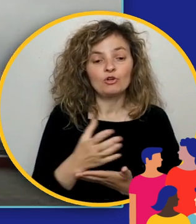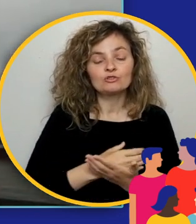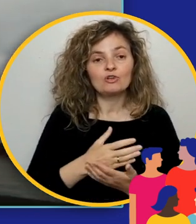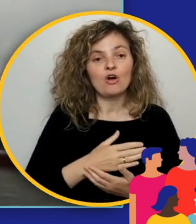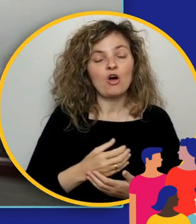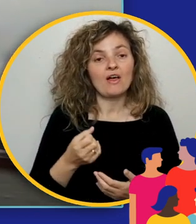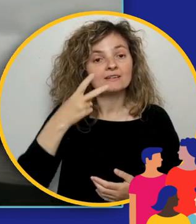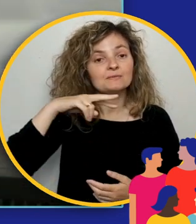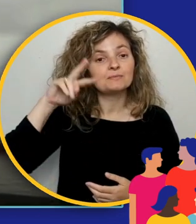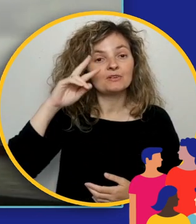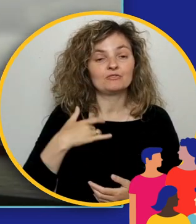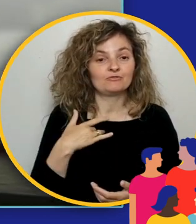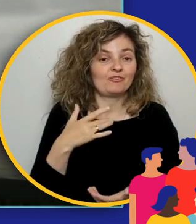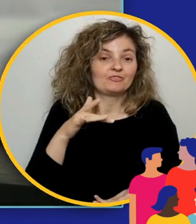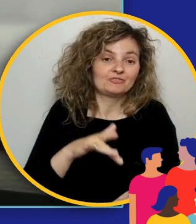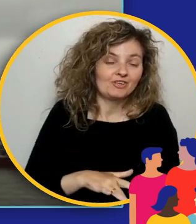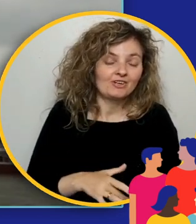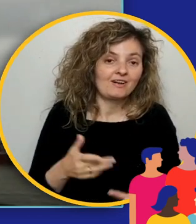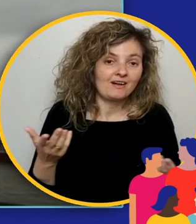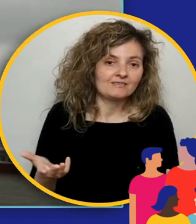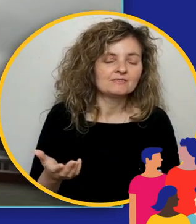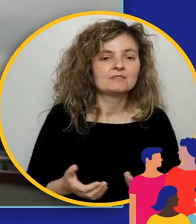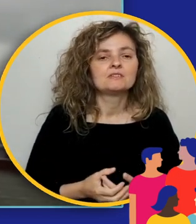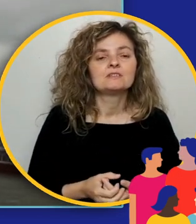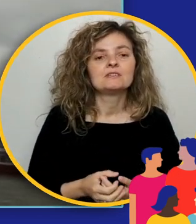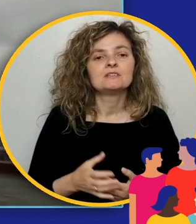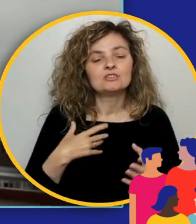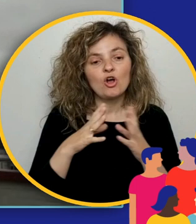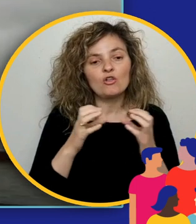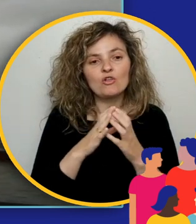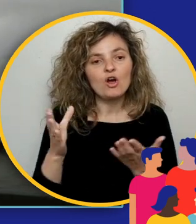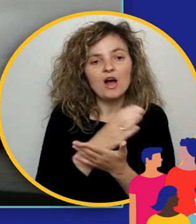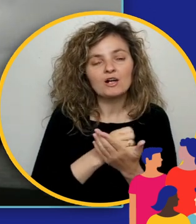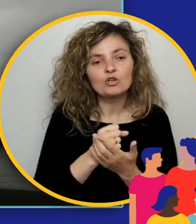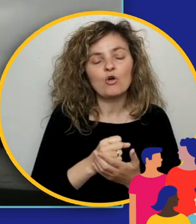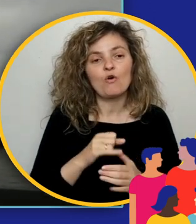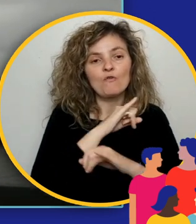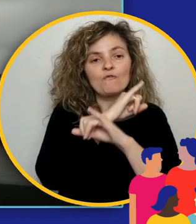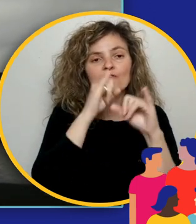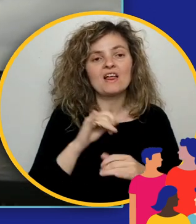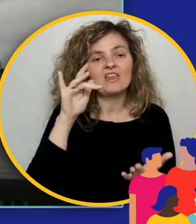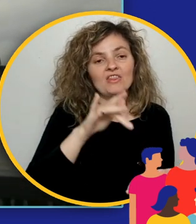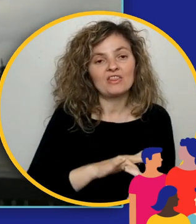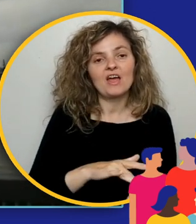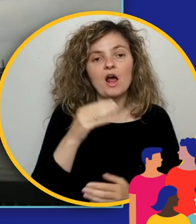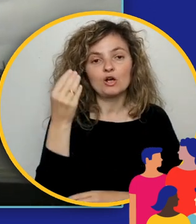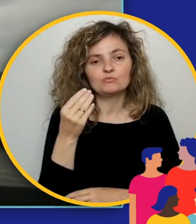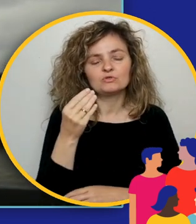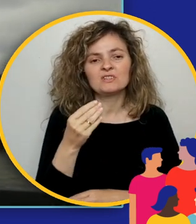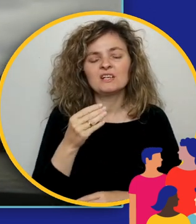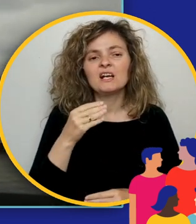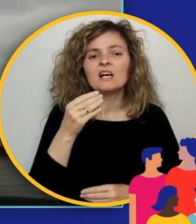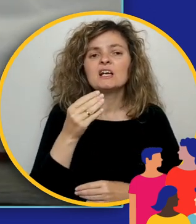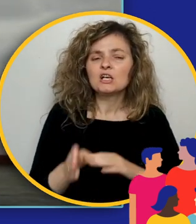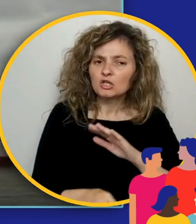estas experiencias son las que yo he vivido y deseo a todos un feliz día de los museos y que se sigan